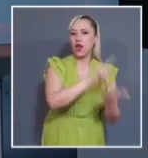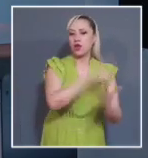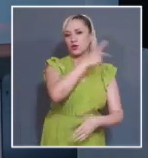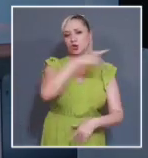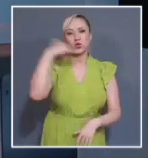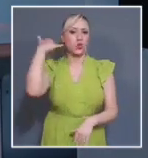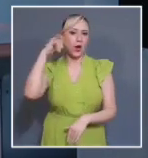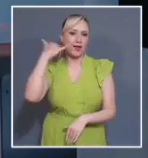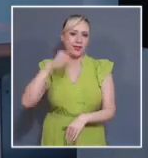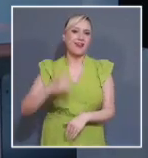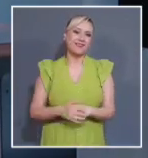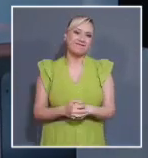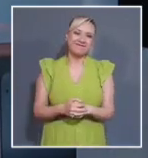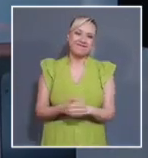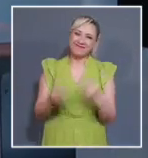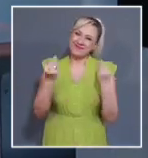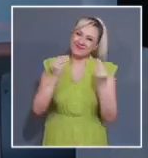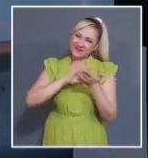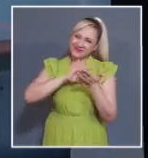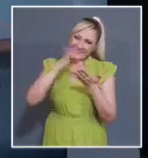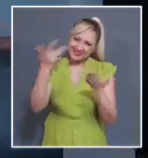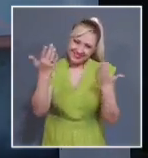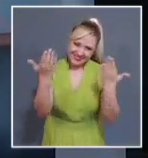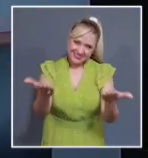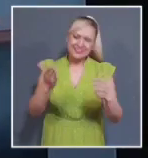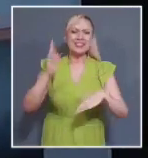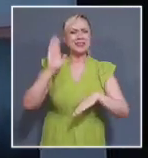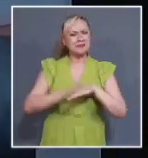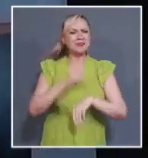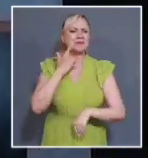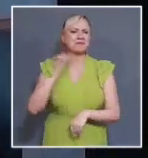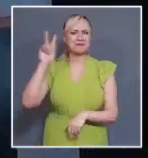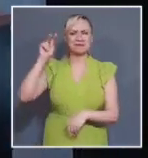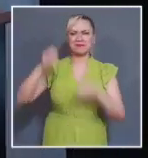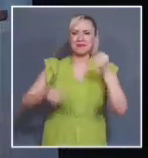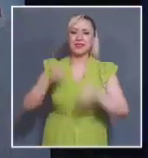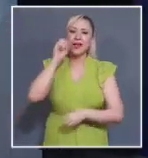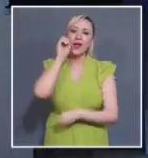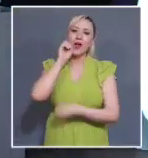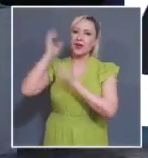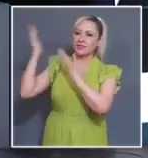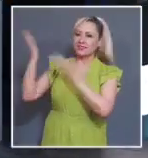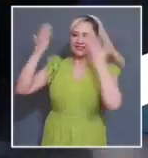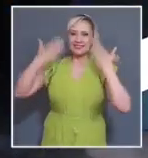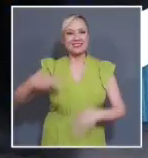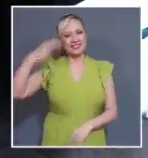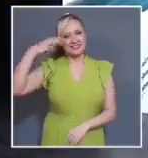estado con nosotros. Manténgase pendiente de esta señal. Soy Oscar González. Hasta la próxima.